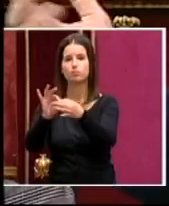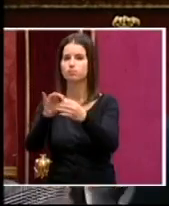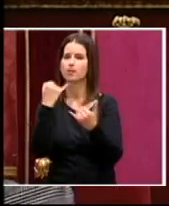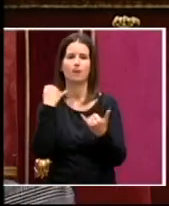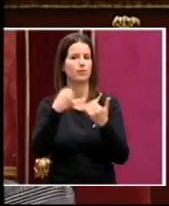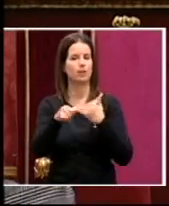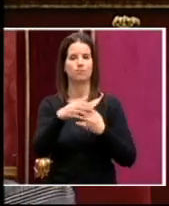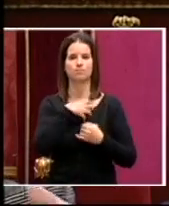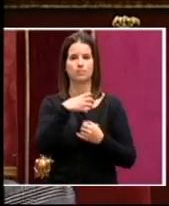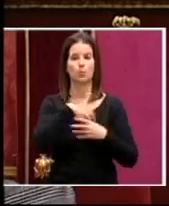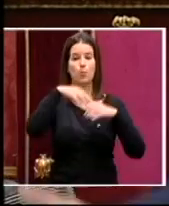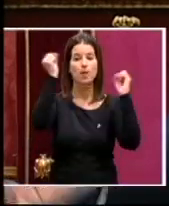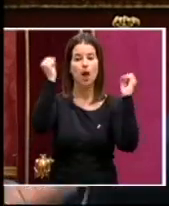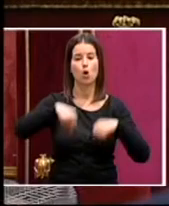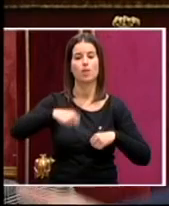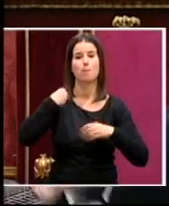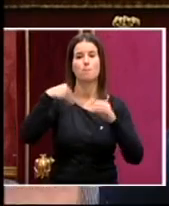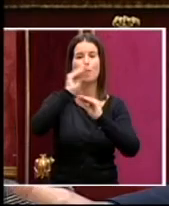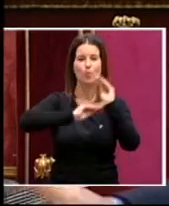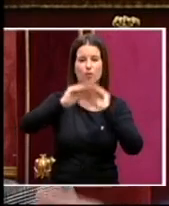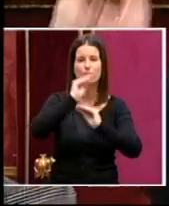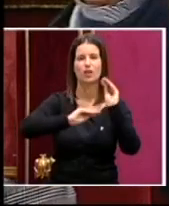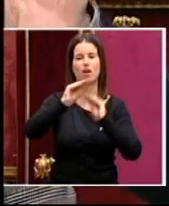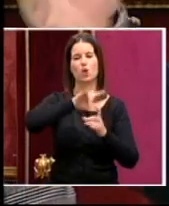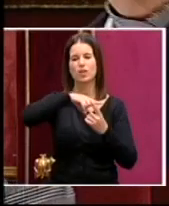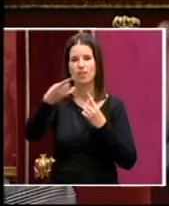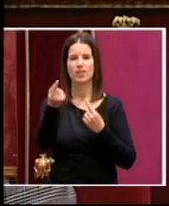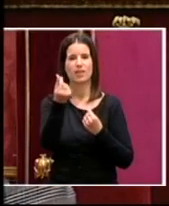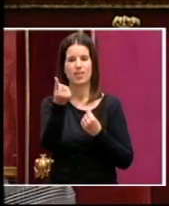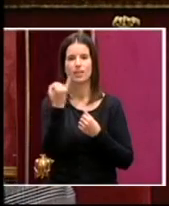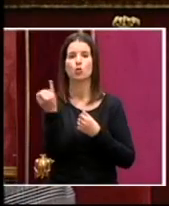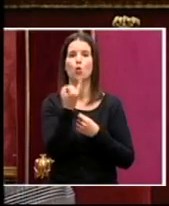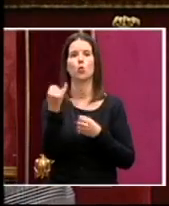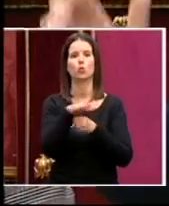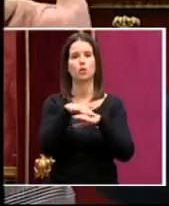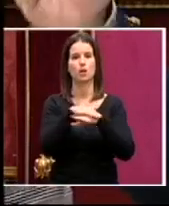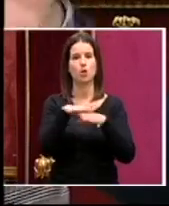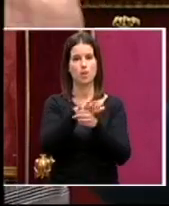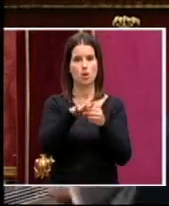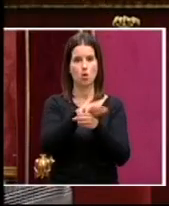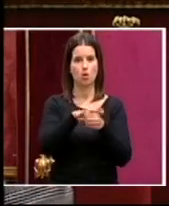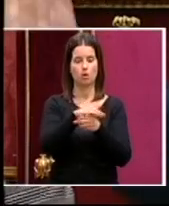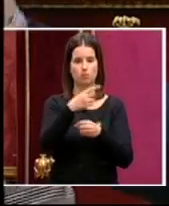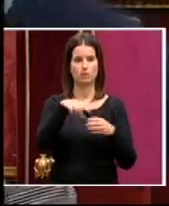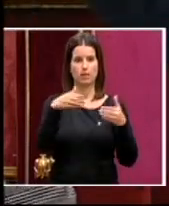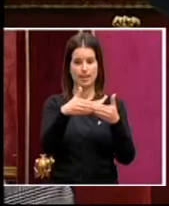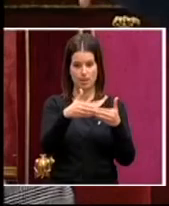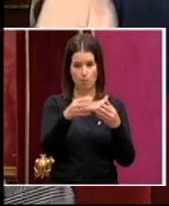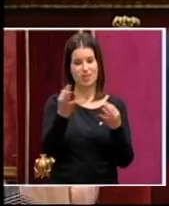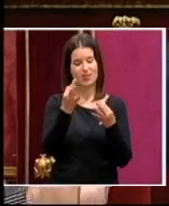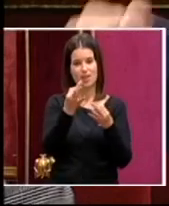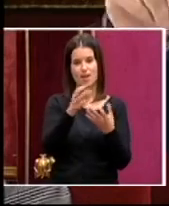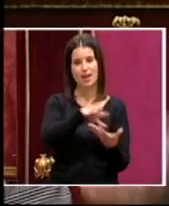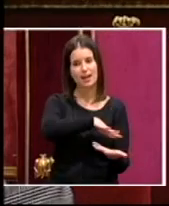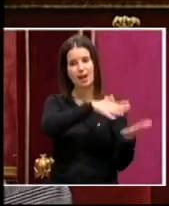puede acordar esas modificaciones o esas economías o esas transferencias de crédito la Junta de Gobierno Local, es decir, solo equipo de gobierno, sino que habría que